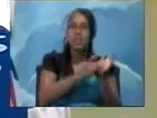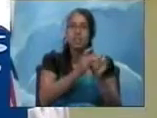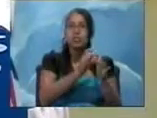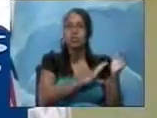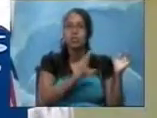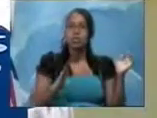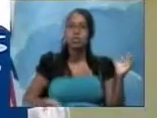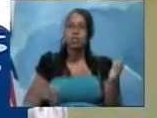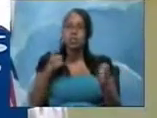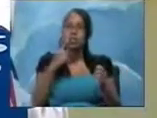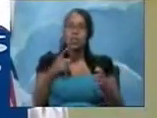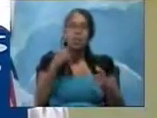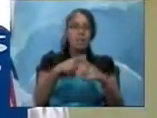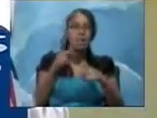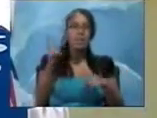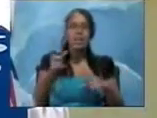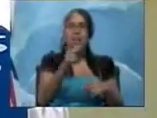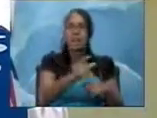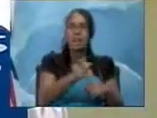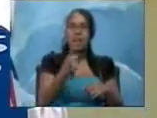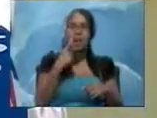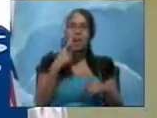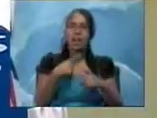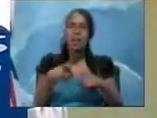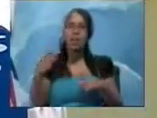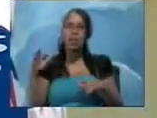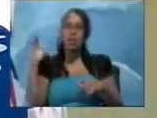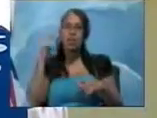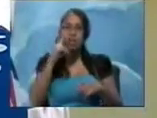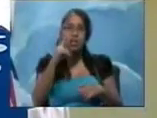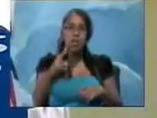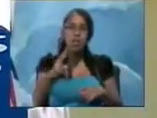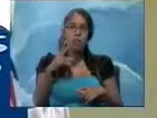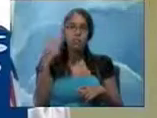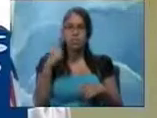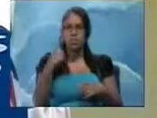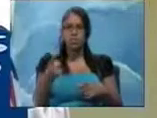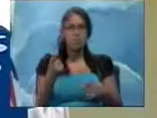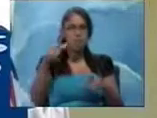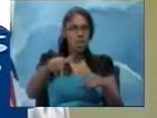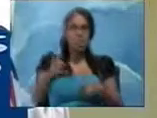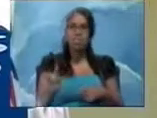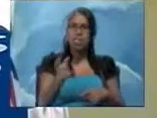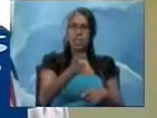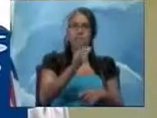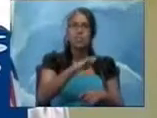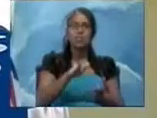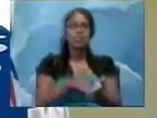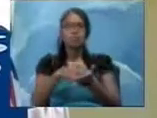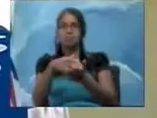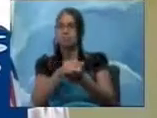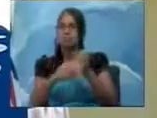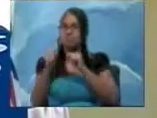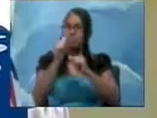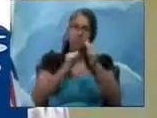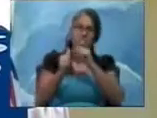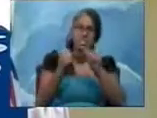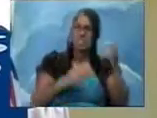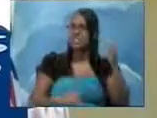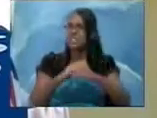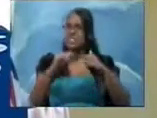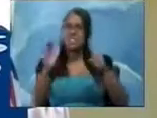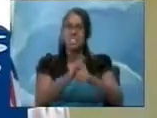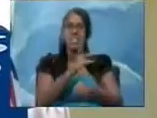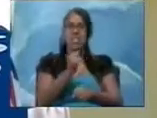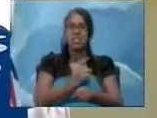dijo aquella gente aquellos curiosos aquellos que vinieron a ver y que decían mire esta gente están borracho están llenos de